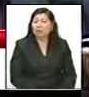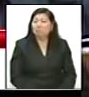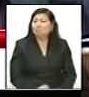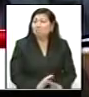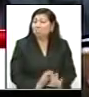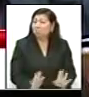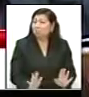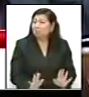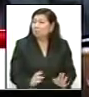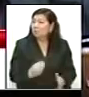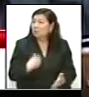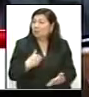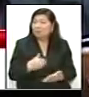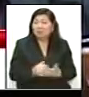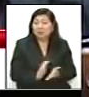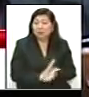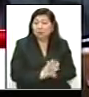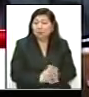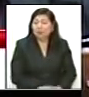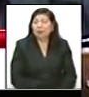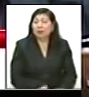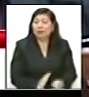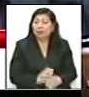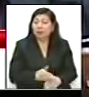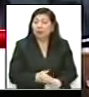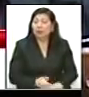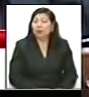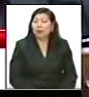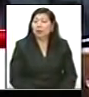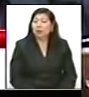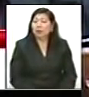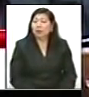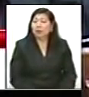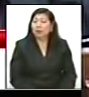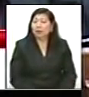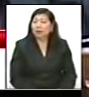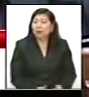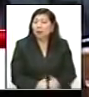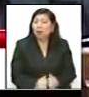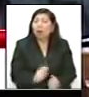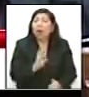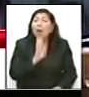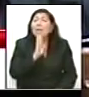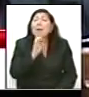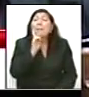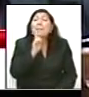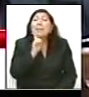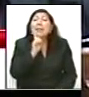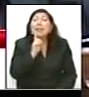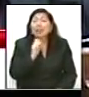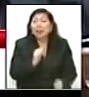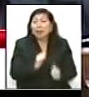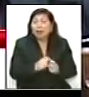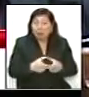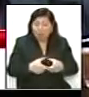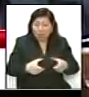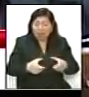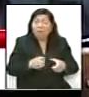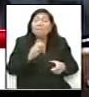gracias no se la di. Pero ingresaron con subterfugios, con mentiras, con engaños, con carnets